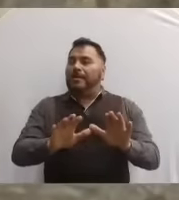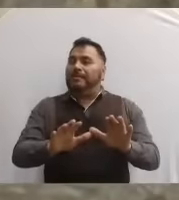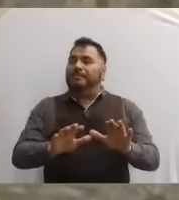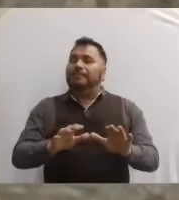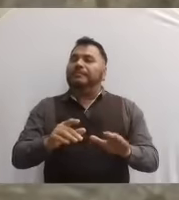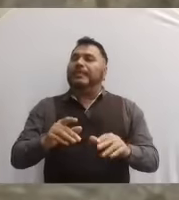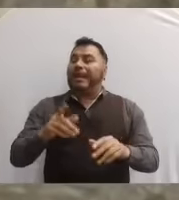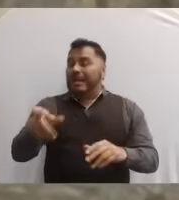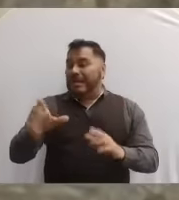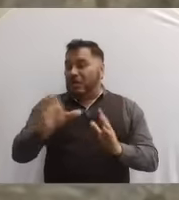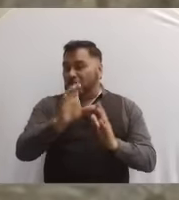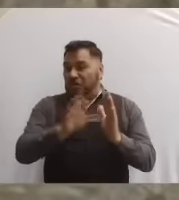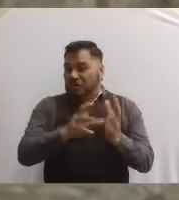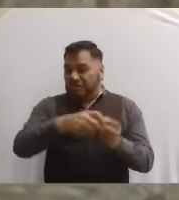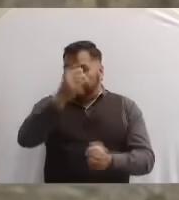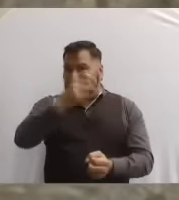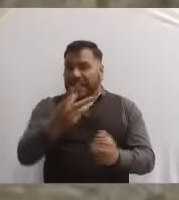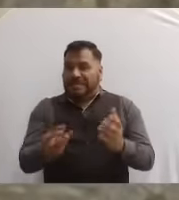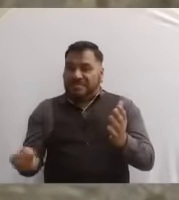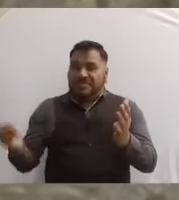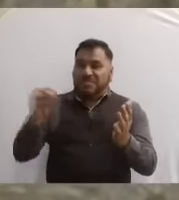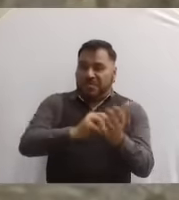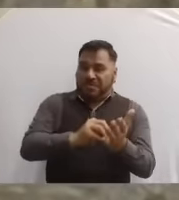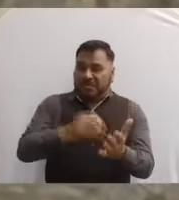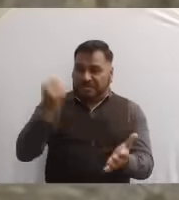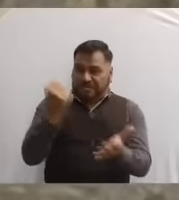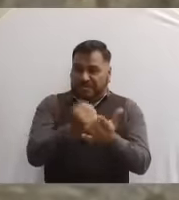la Constitución